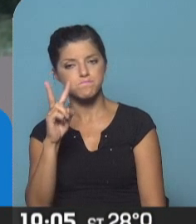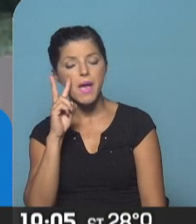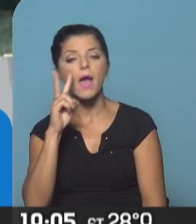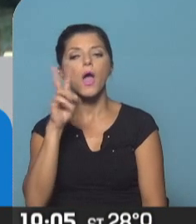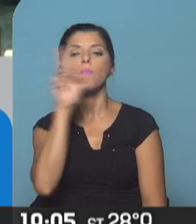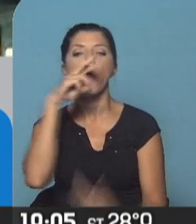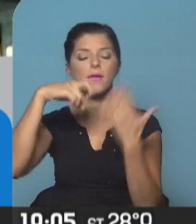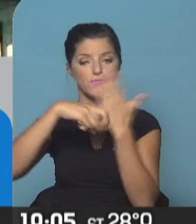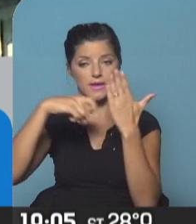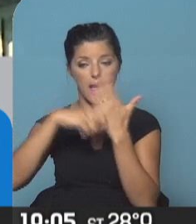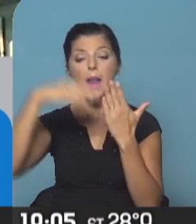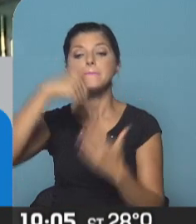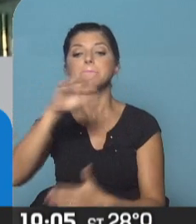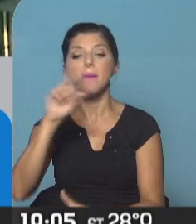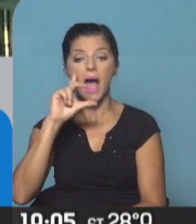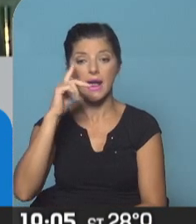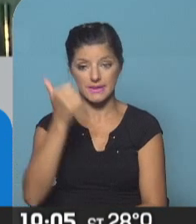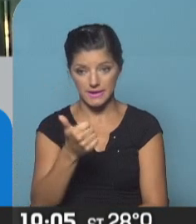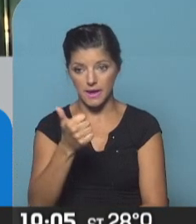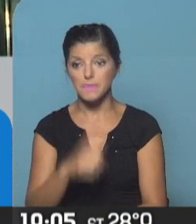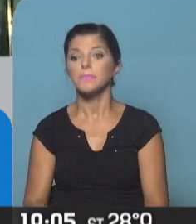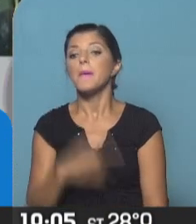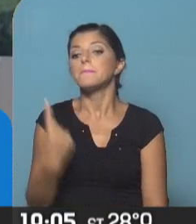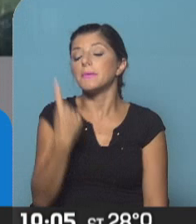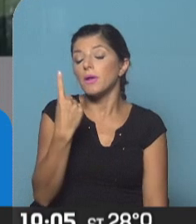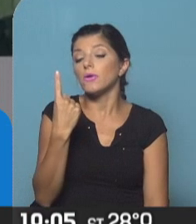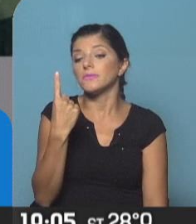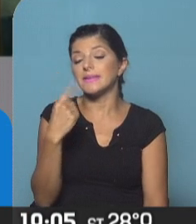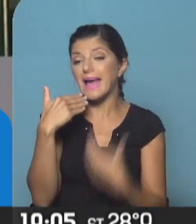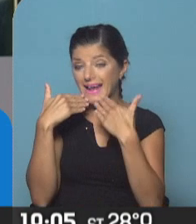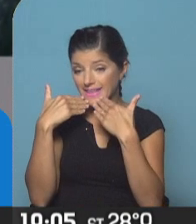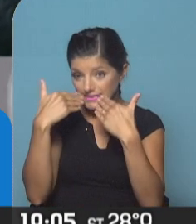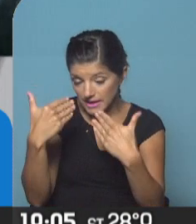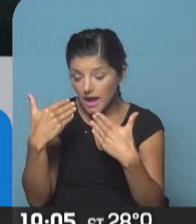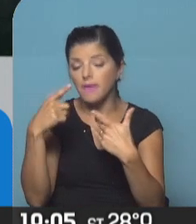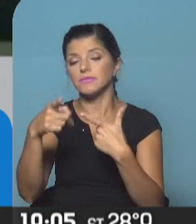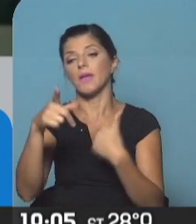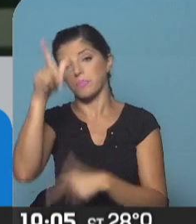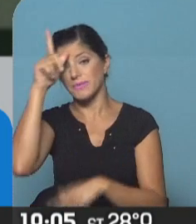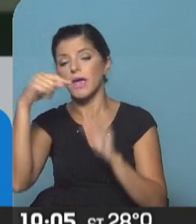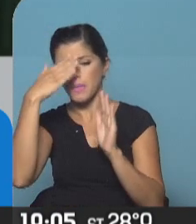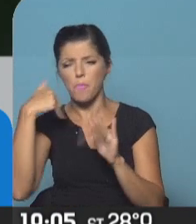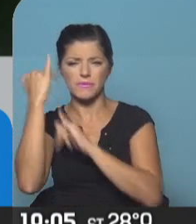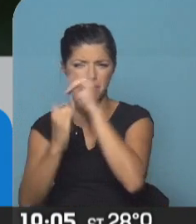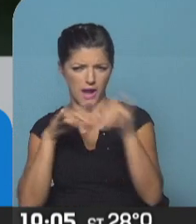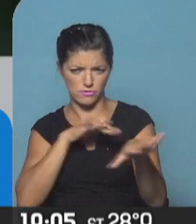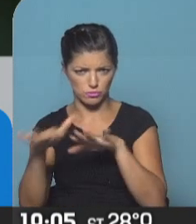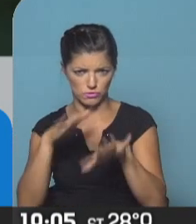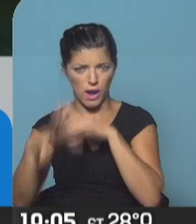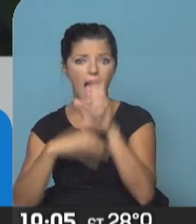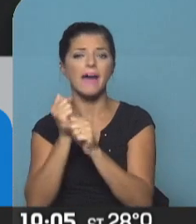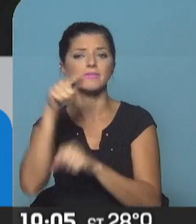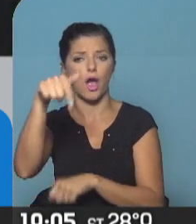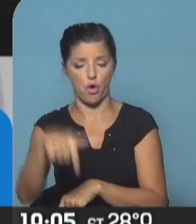María Soledad Gagliardi, que por un lado agradecía a las fuerzas y explicaba cómo está la causa hasta este momento?